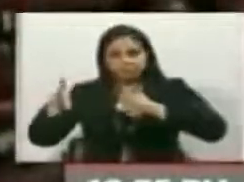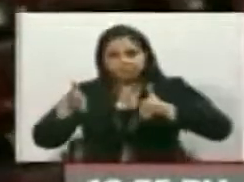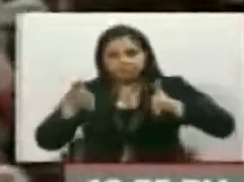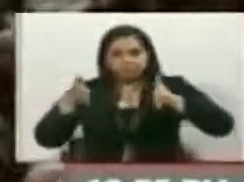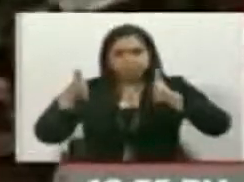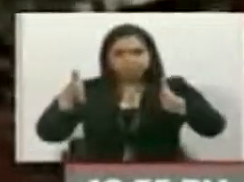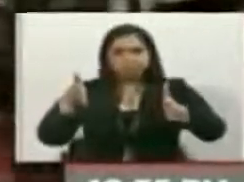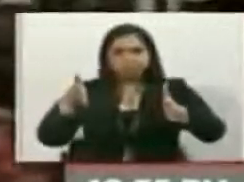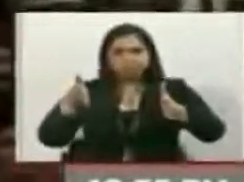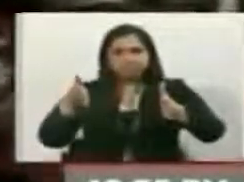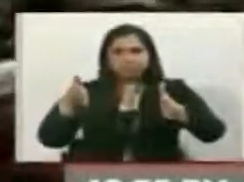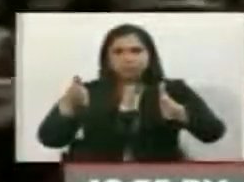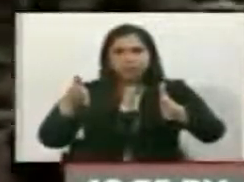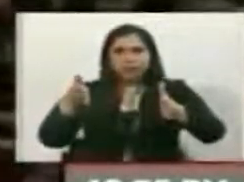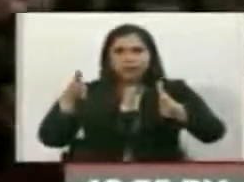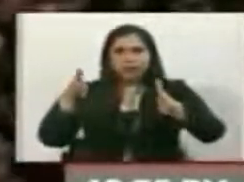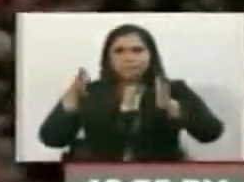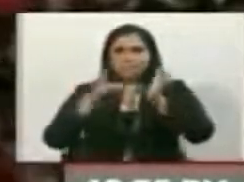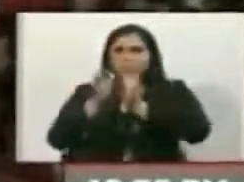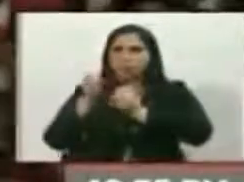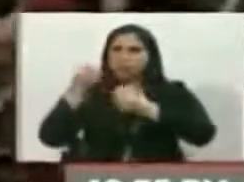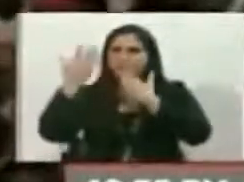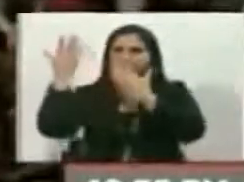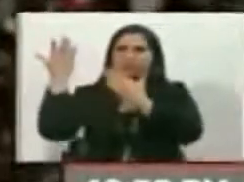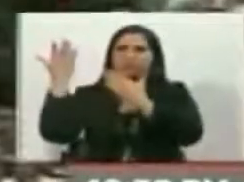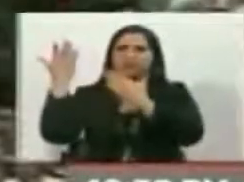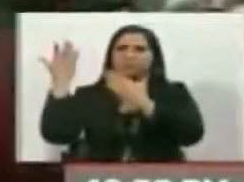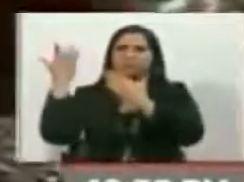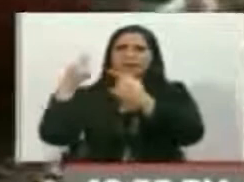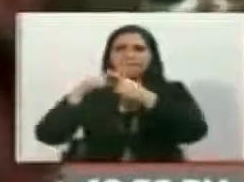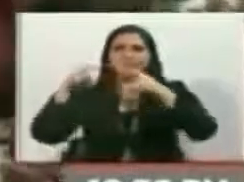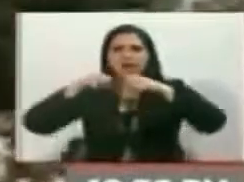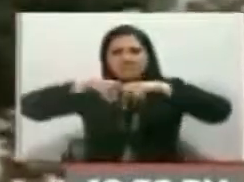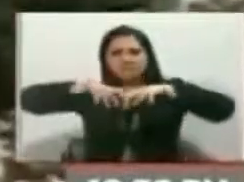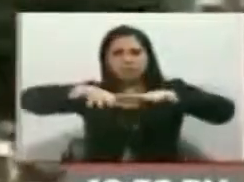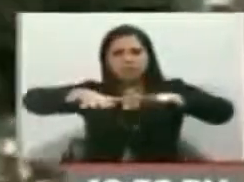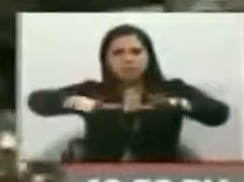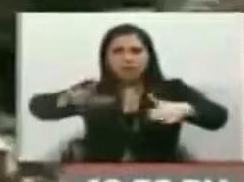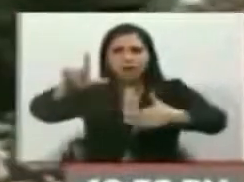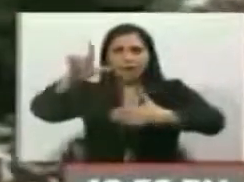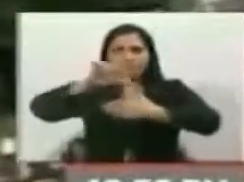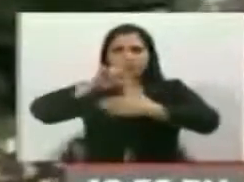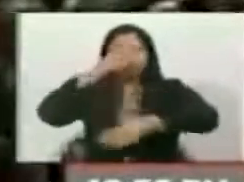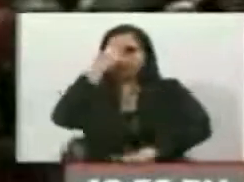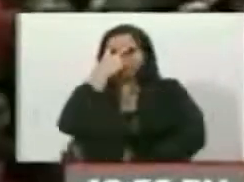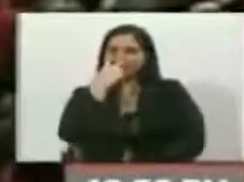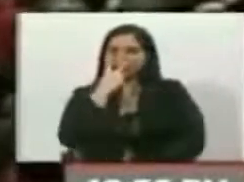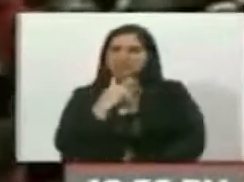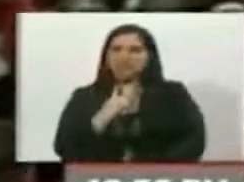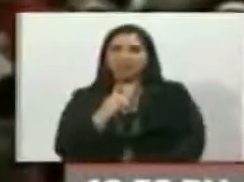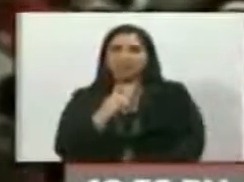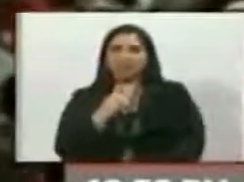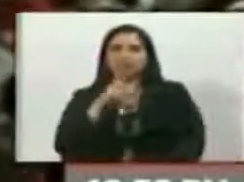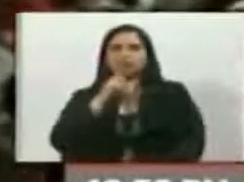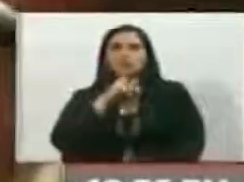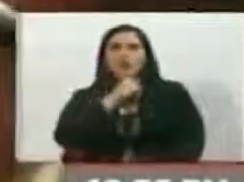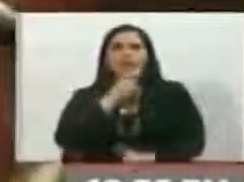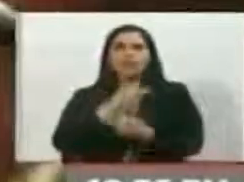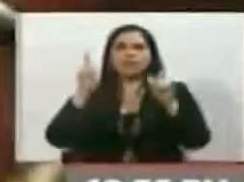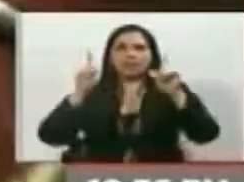parecen destinados por la providencia para plagar la América de miserias a nombre de la